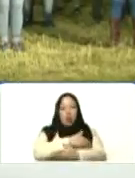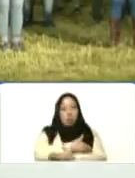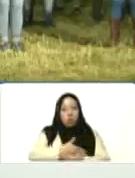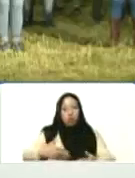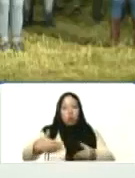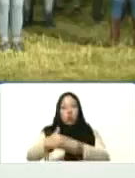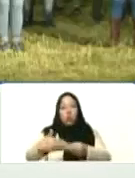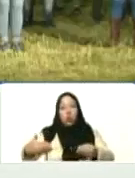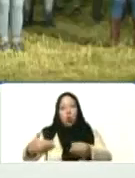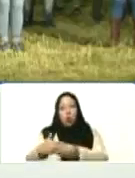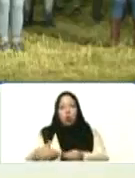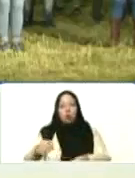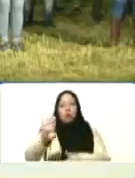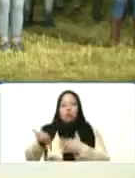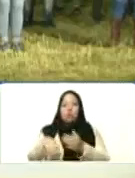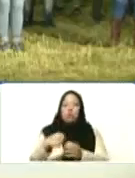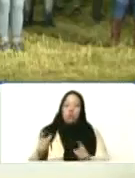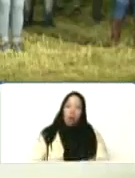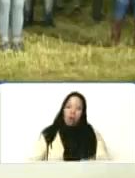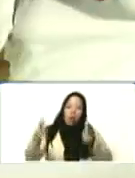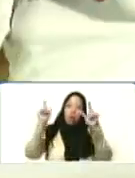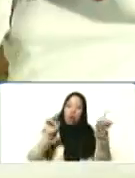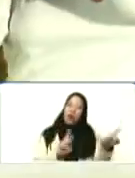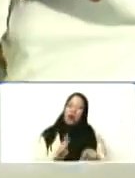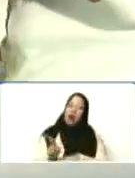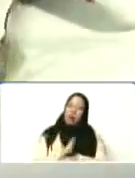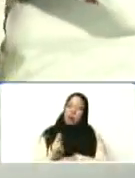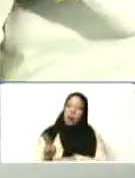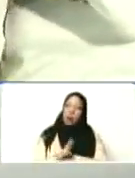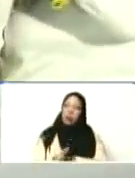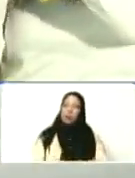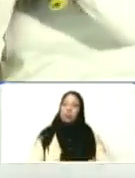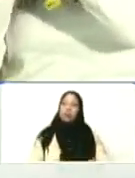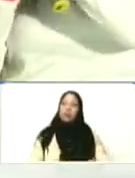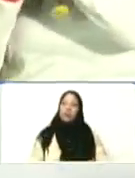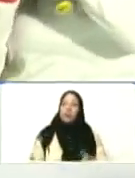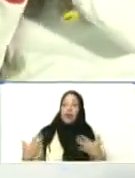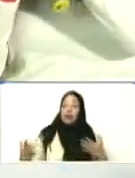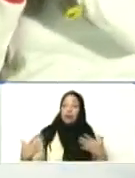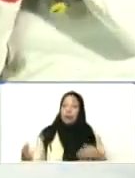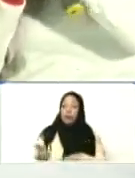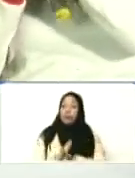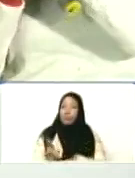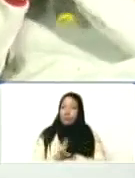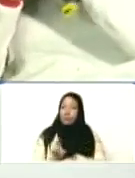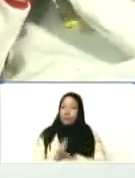16.209.000 bolívares, aprobado de inmediato. Aceleren.